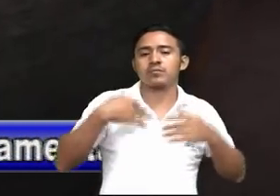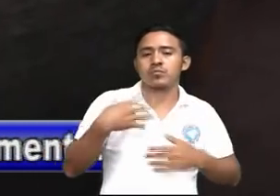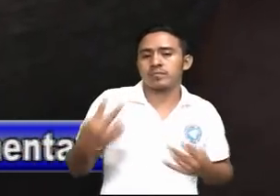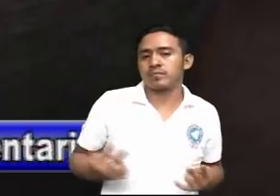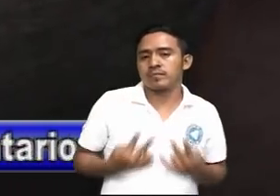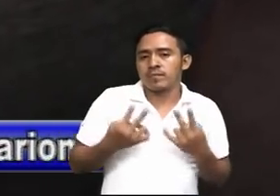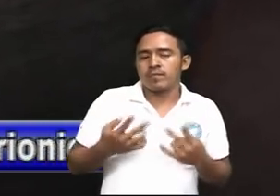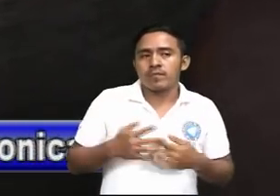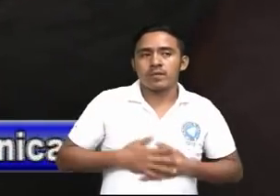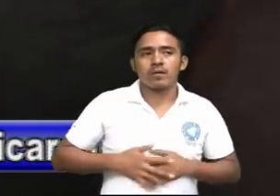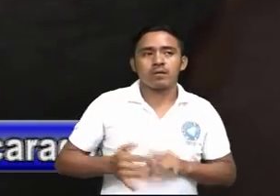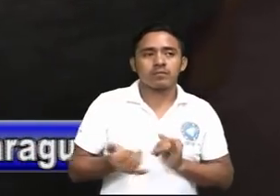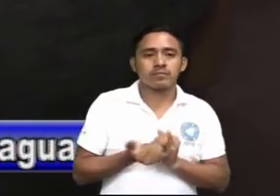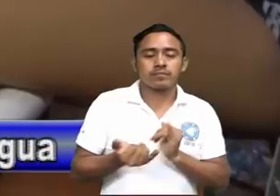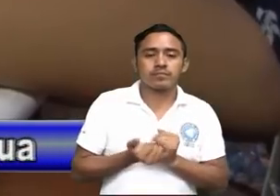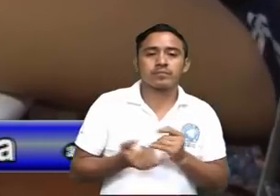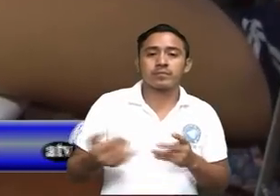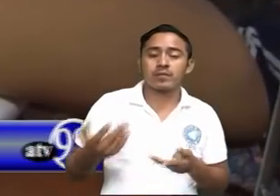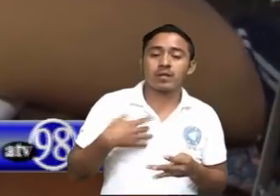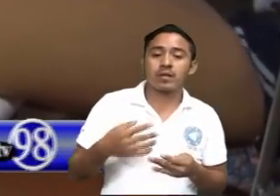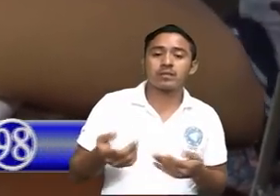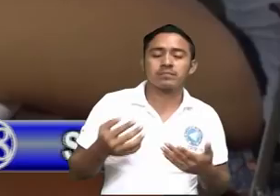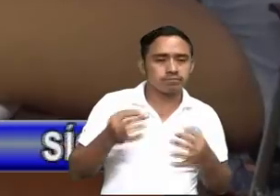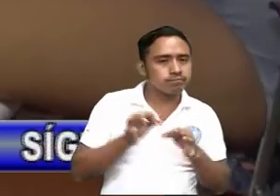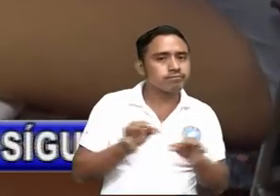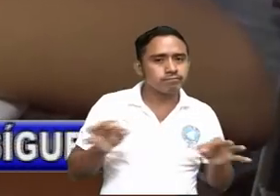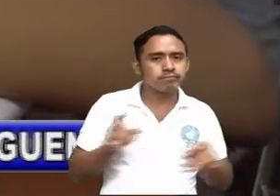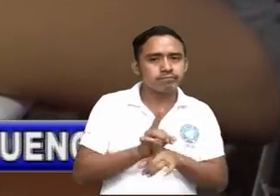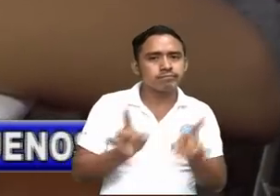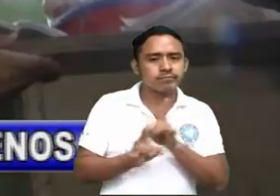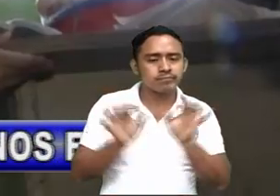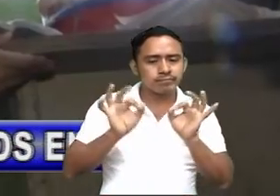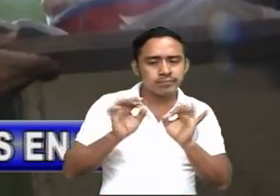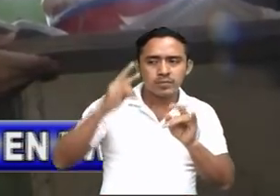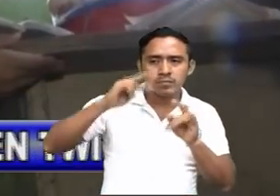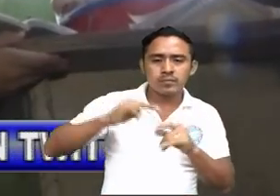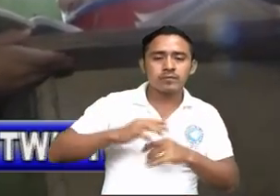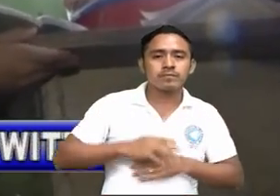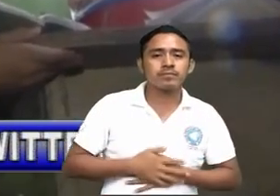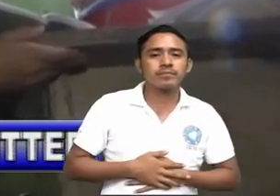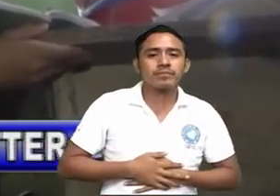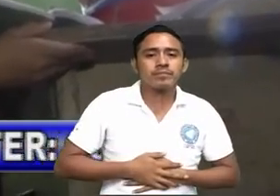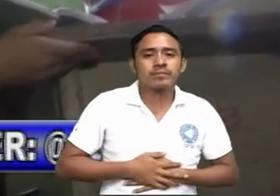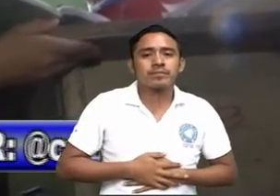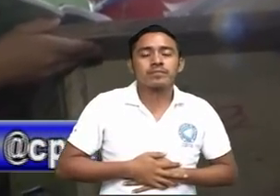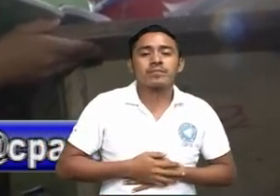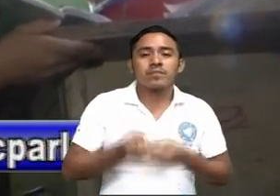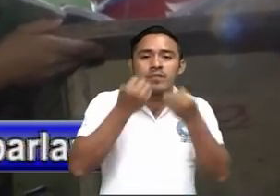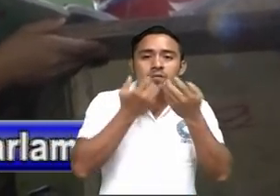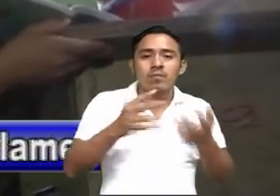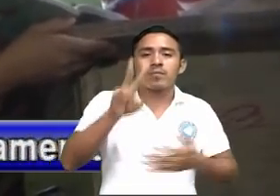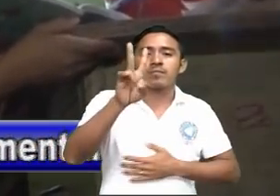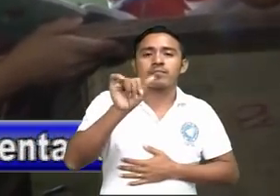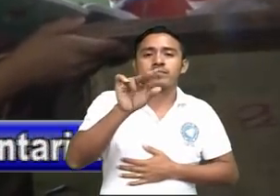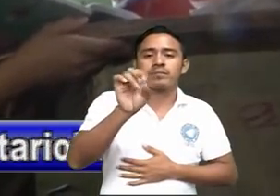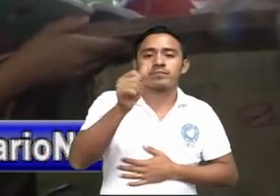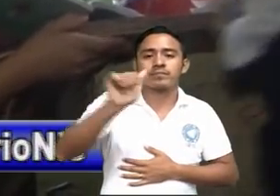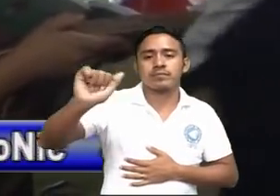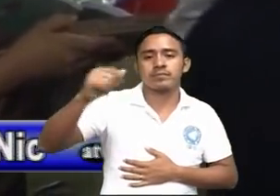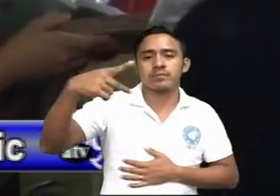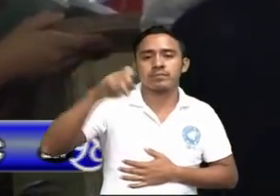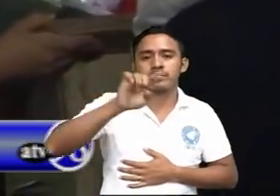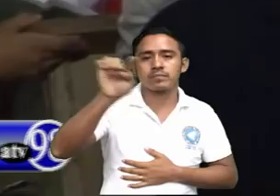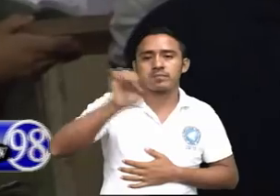vida. Así que sin lugar a dudas se debe valorar la labor de un maestro. Con cámara de Rubén Castro para el canal parlamentario les